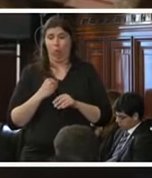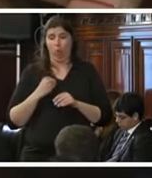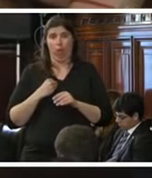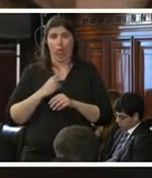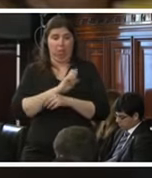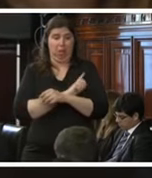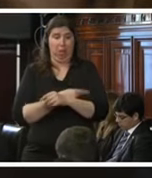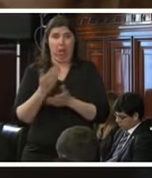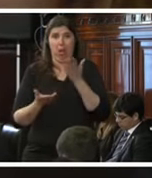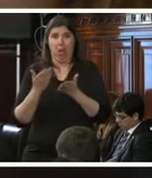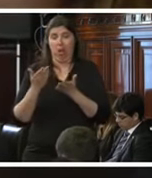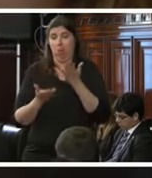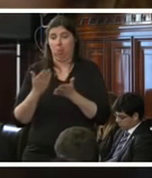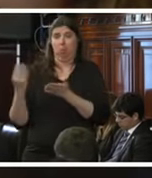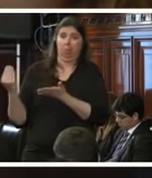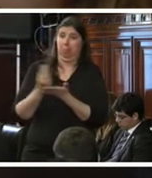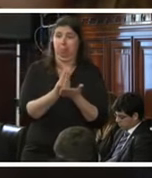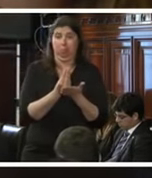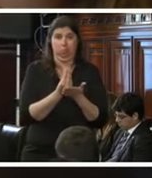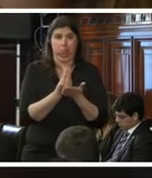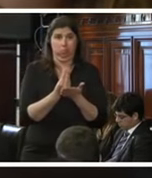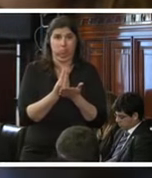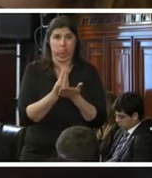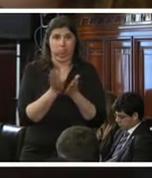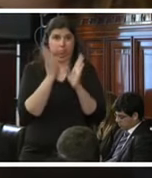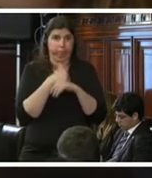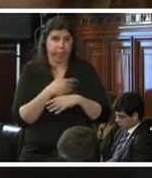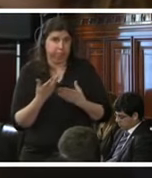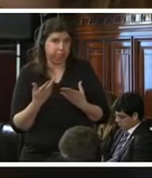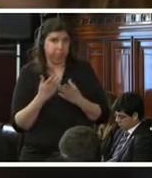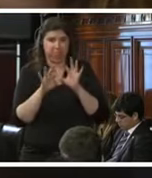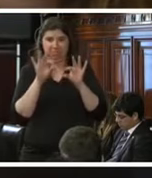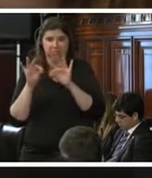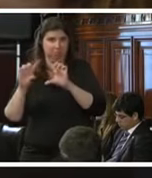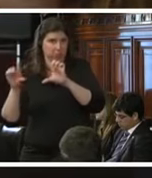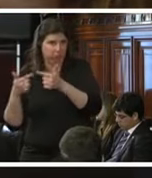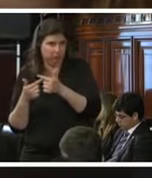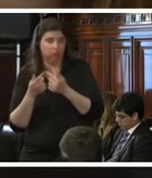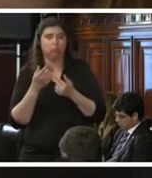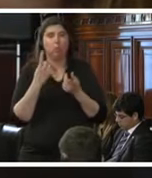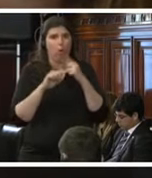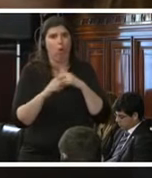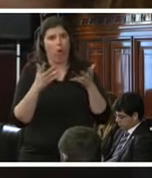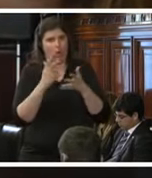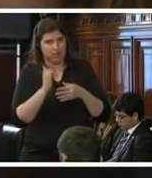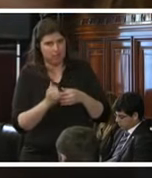ningún mecanismo de orientación siquiera, hasta un mecanismo de selección, creo que dimos un importante